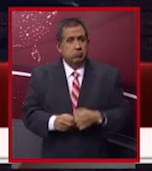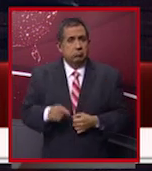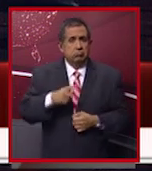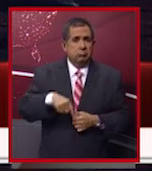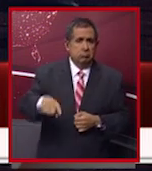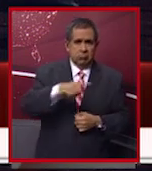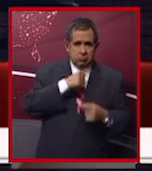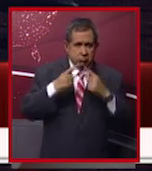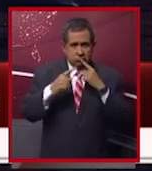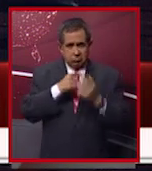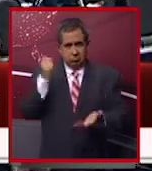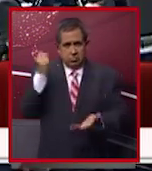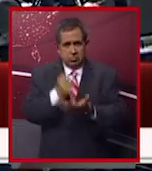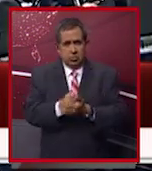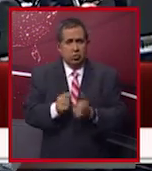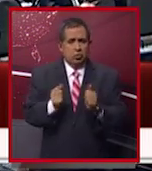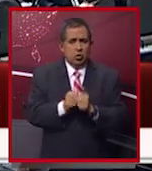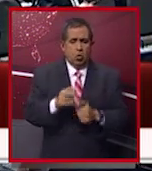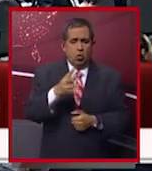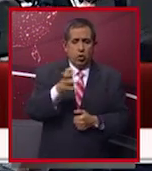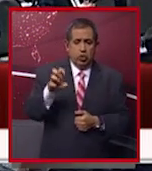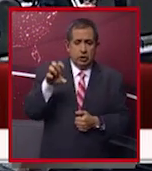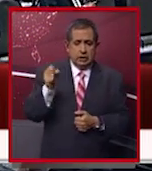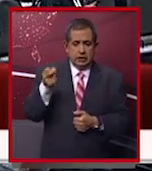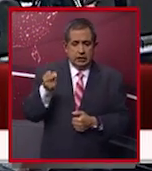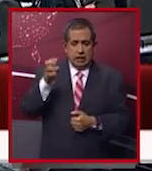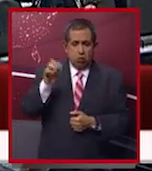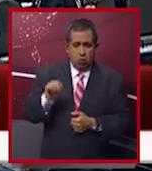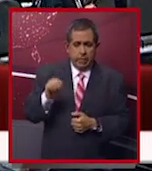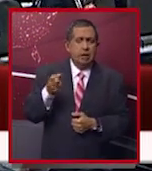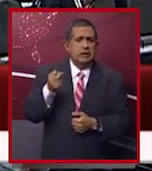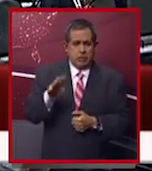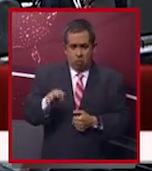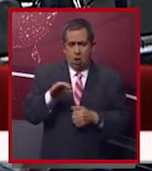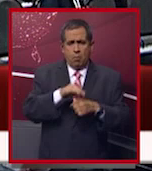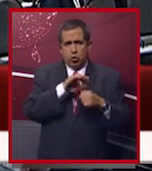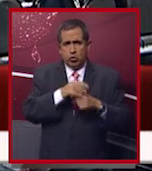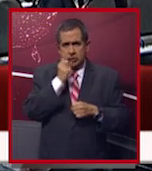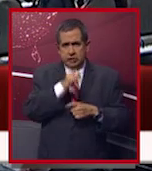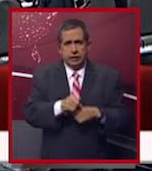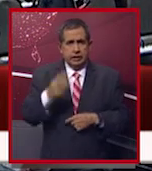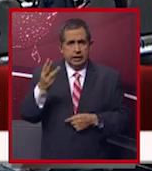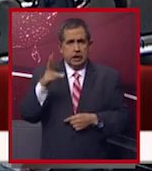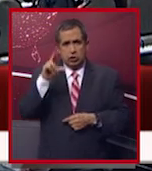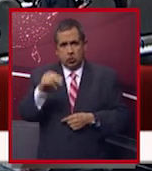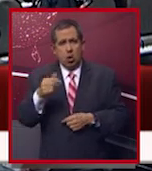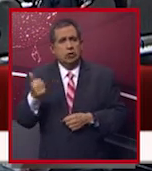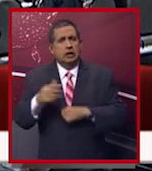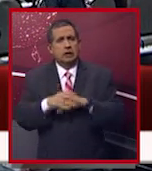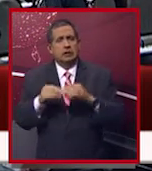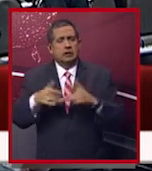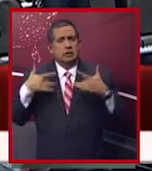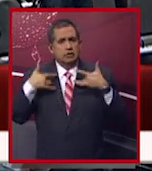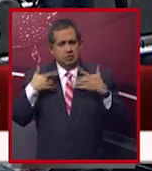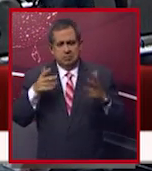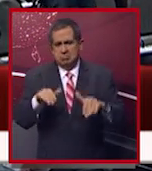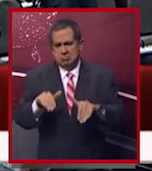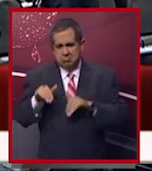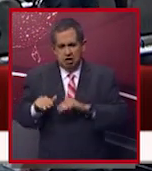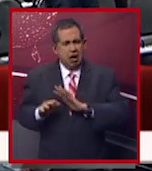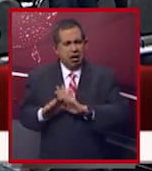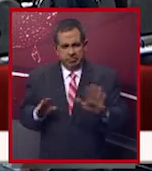de la Cámara de Diputados aprobó en lo general con 469 votos a favor, 3 en contra y 6 abstenciones eliminar esta